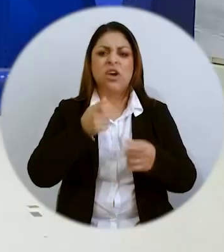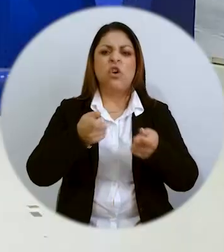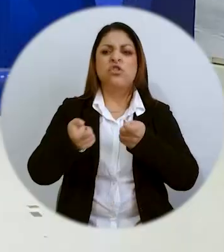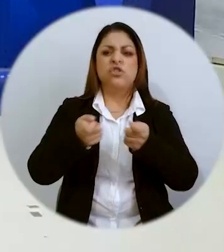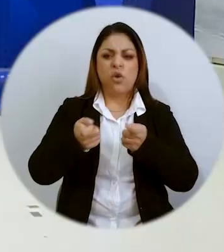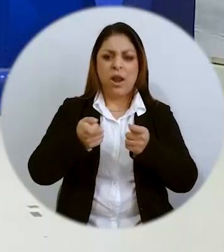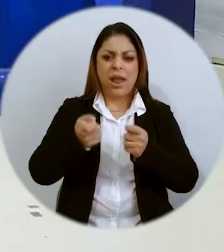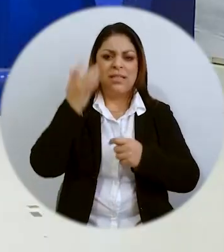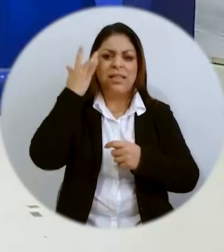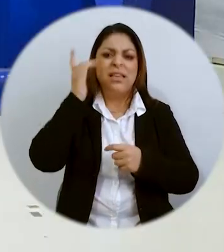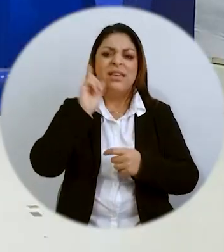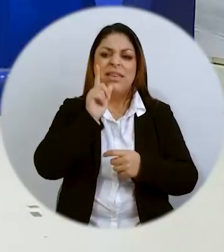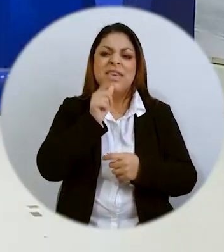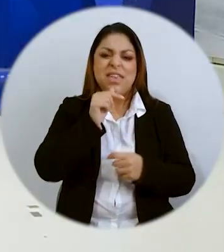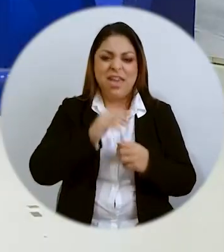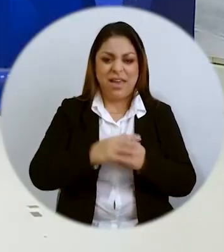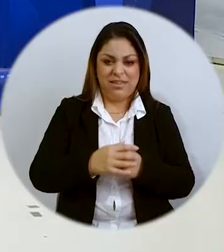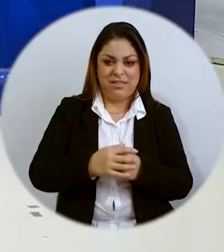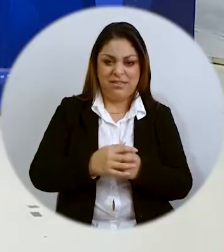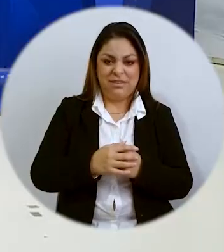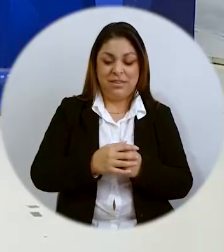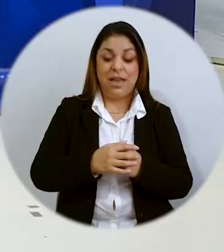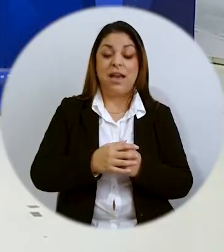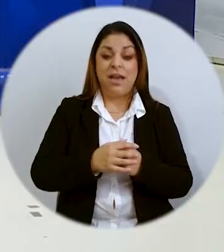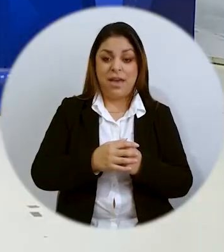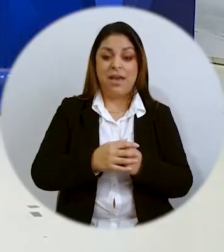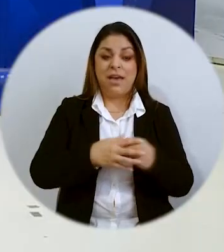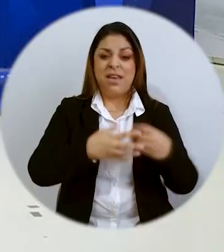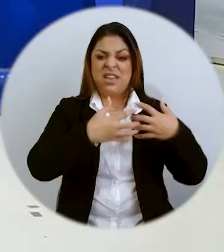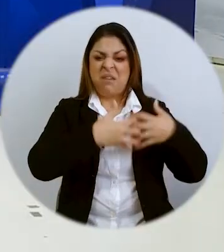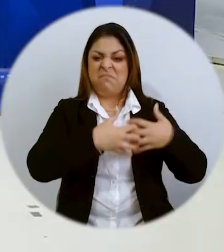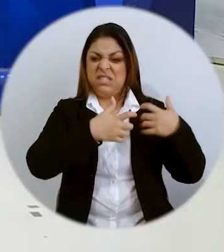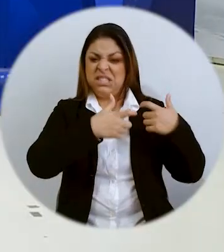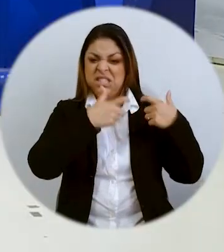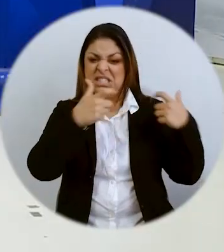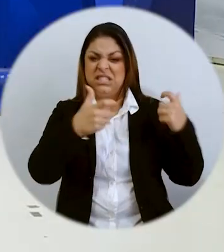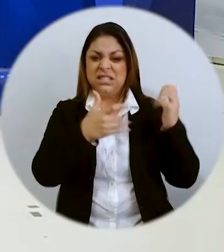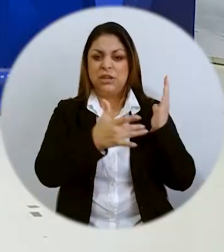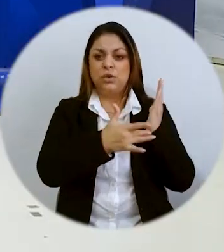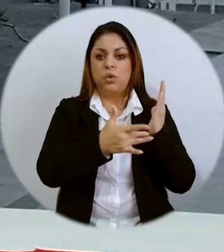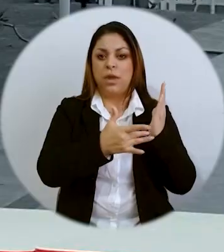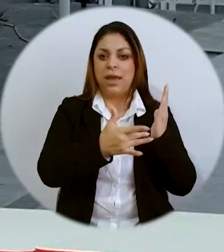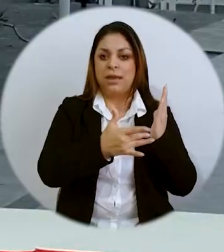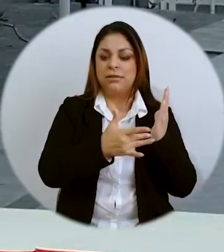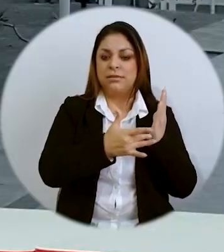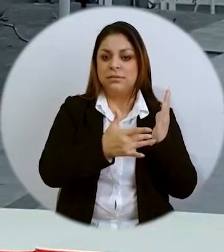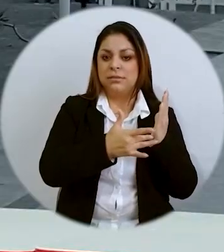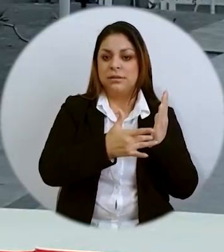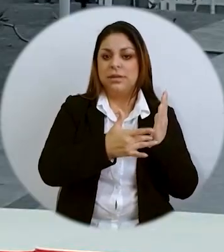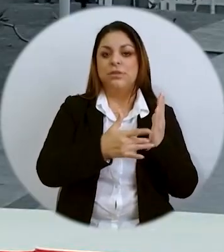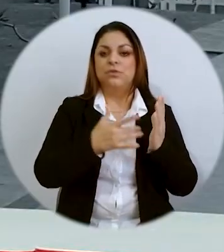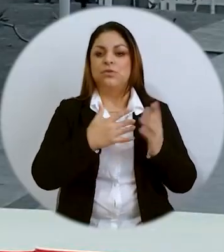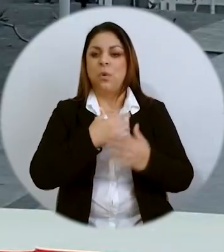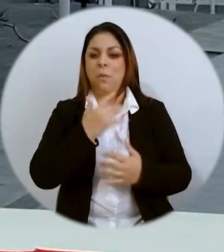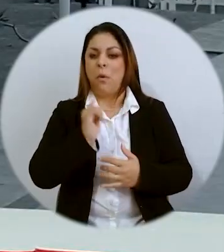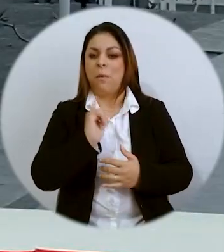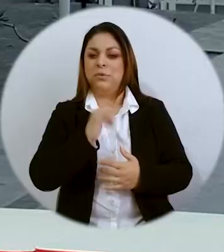están controlando esa IA o la están produciendo, las grandes tecnológicas, y frente a eso